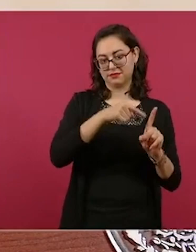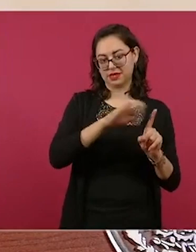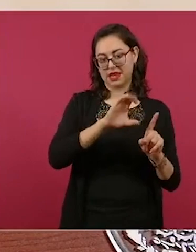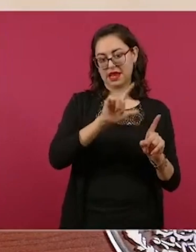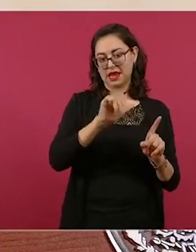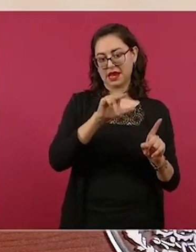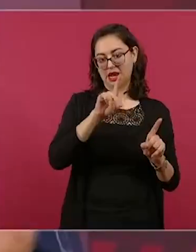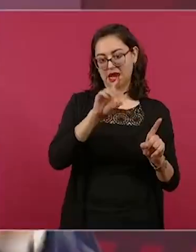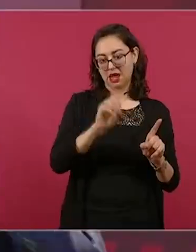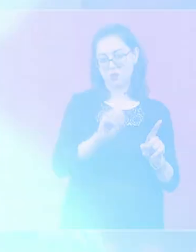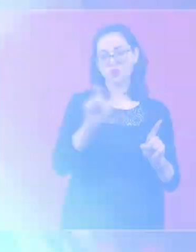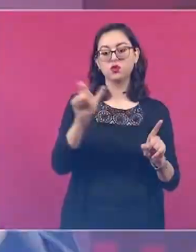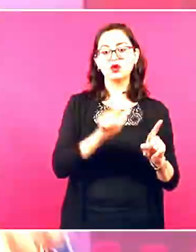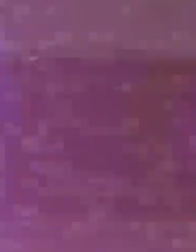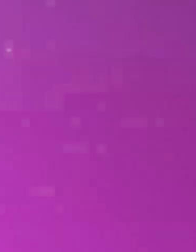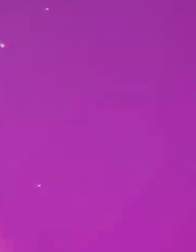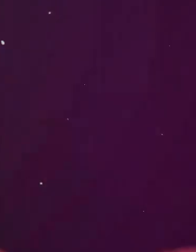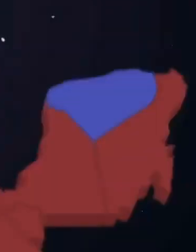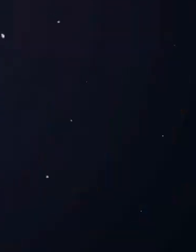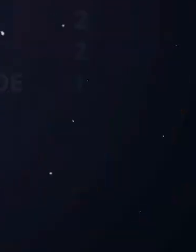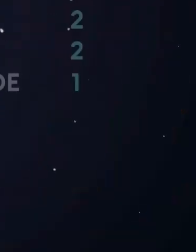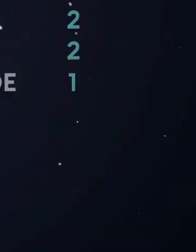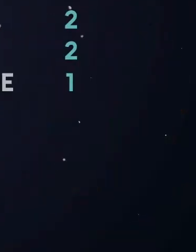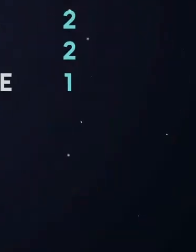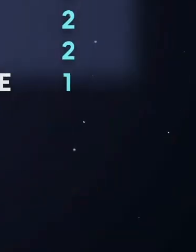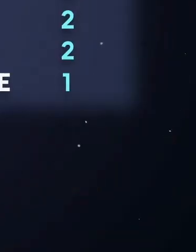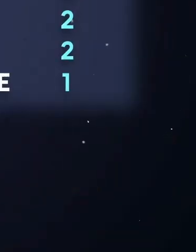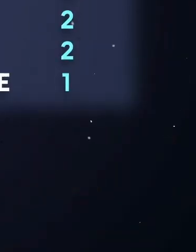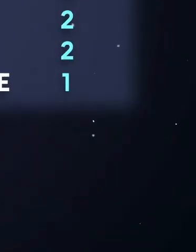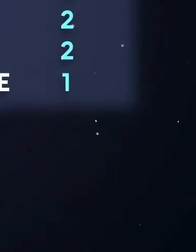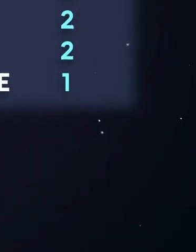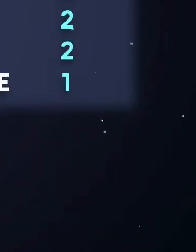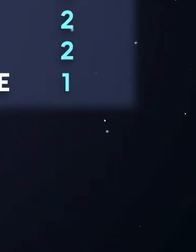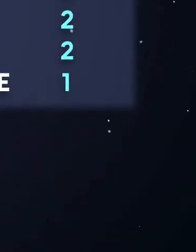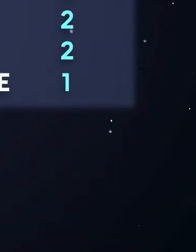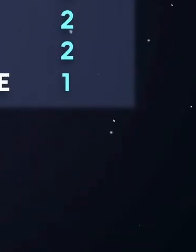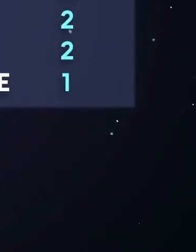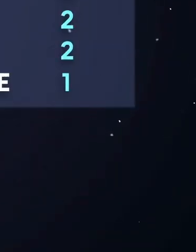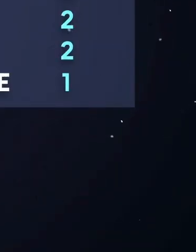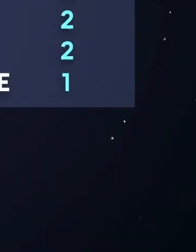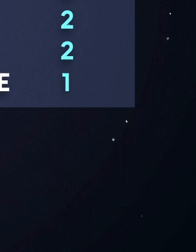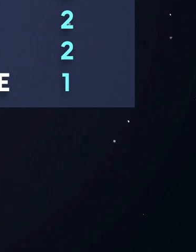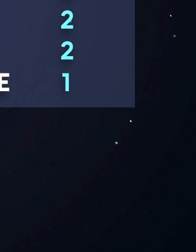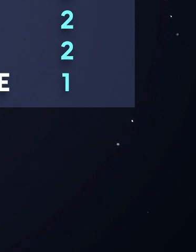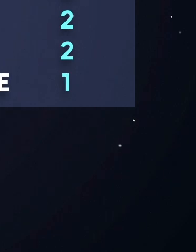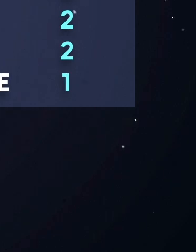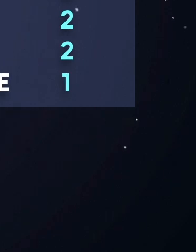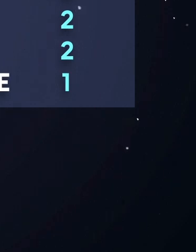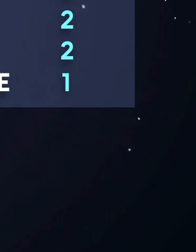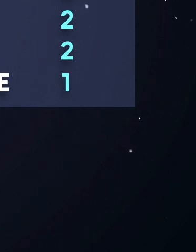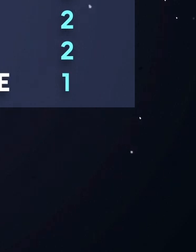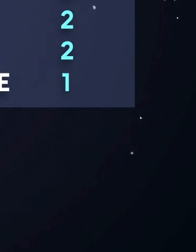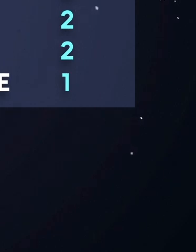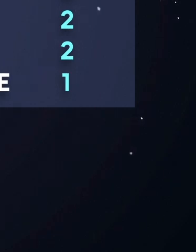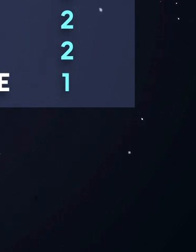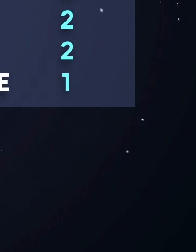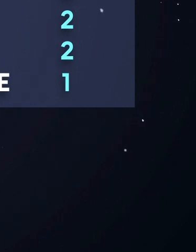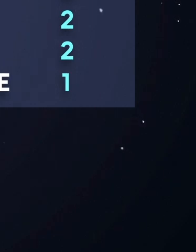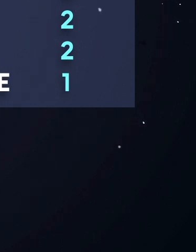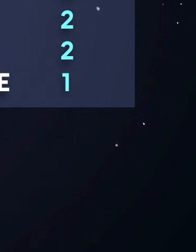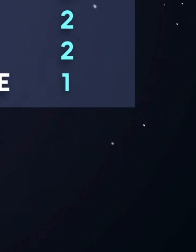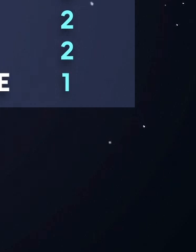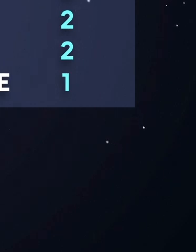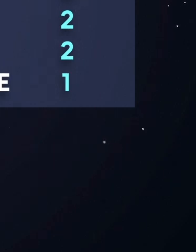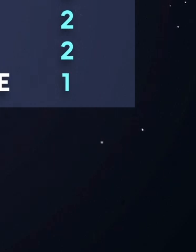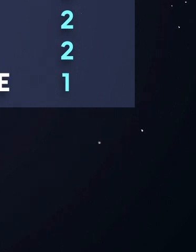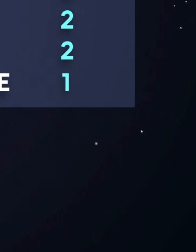de todo el bloque opositor. Luego de las elecciones del pasado domingo, el partido Morena y sus aliados pasaron de gobernar